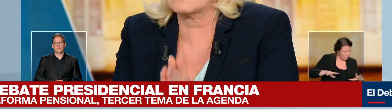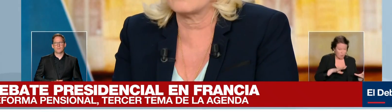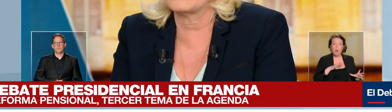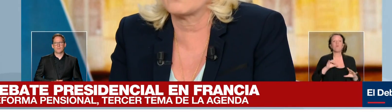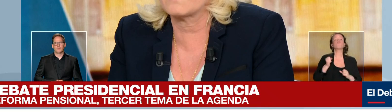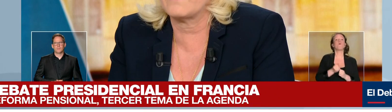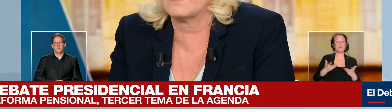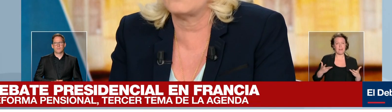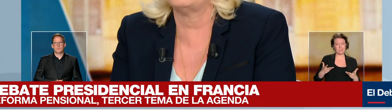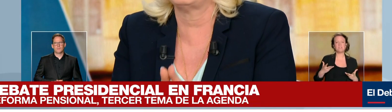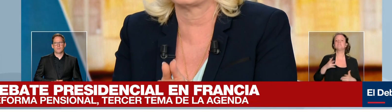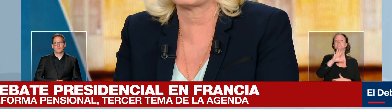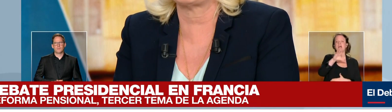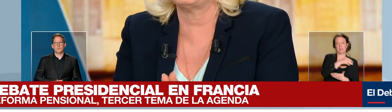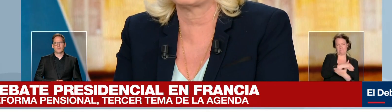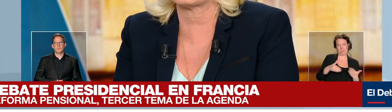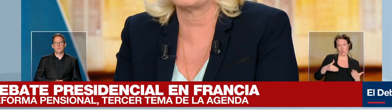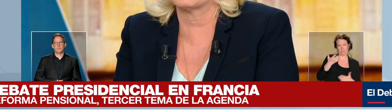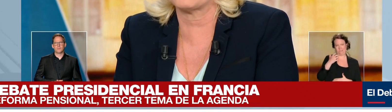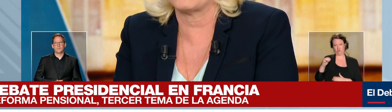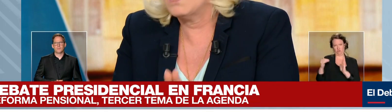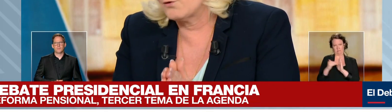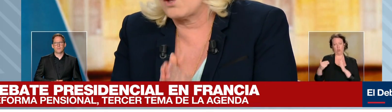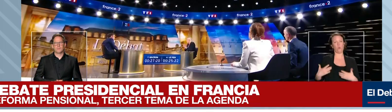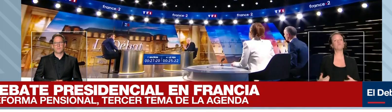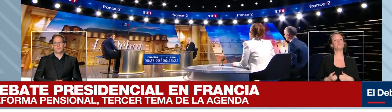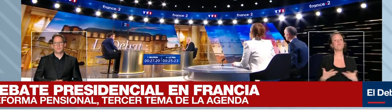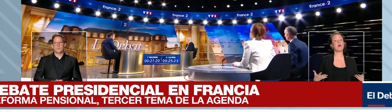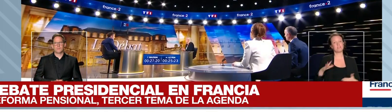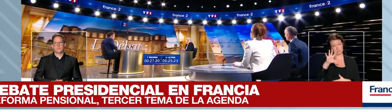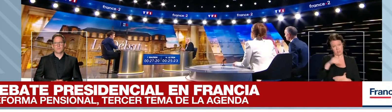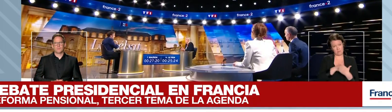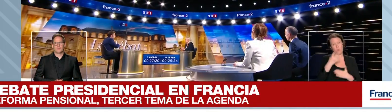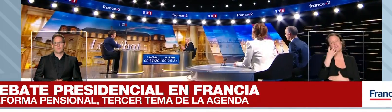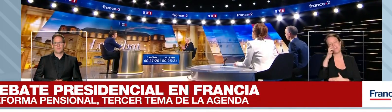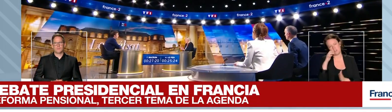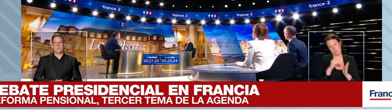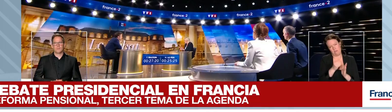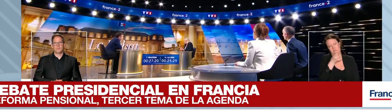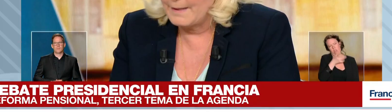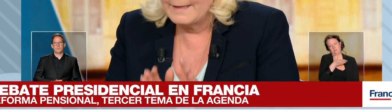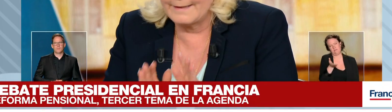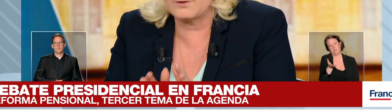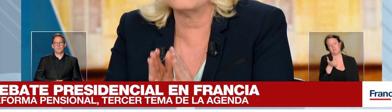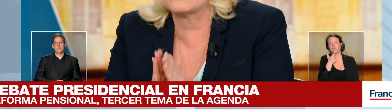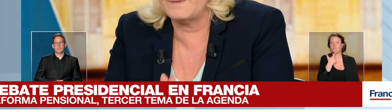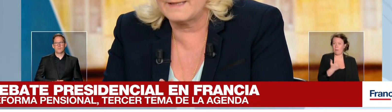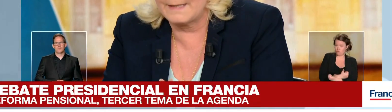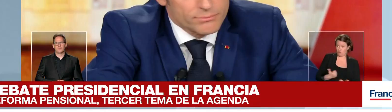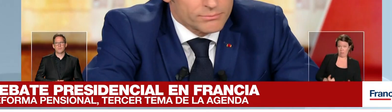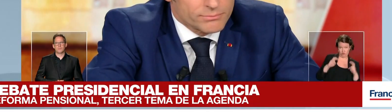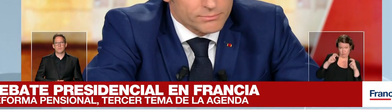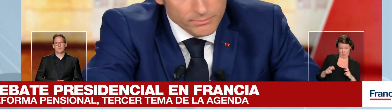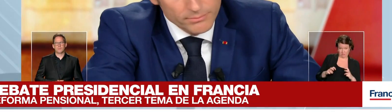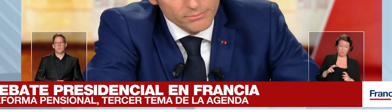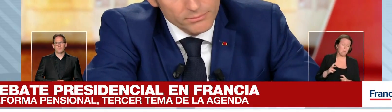Había 5.500.000 cuando usted fue elegido y hoy en día 5.400.000. O sea que en materia de éxito en cuanto al desempleo,